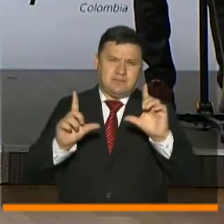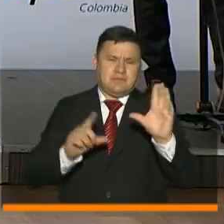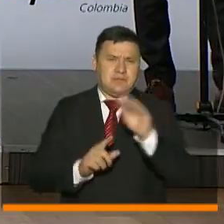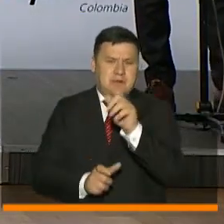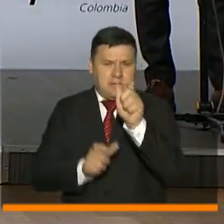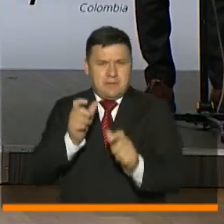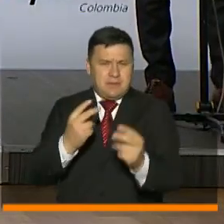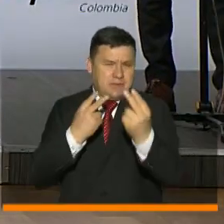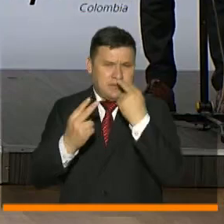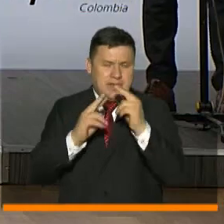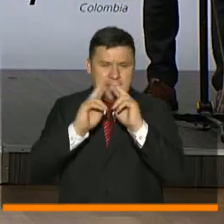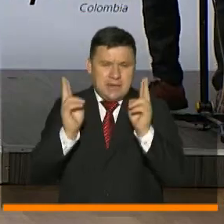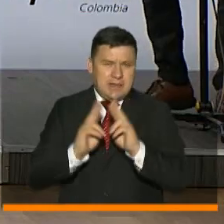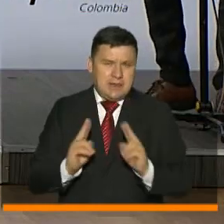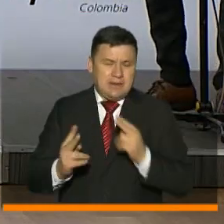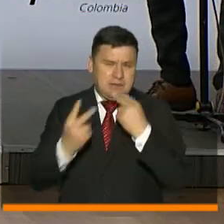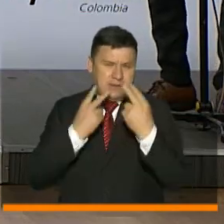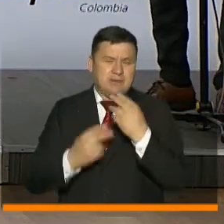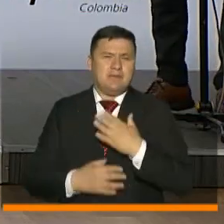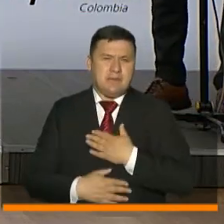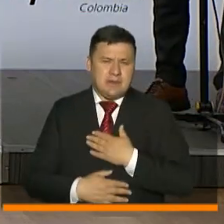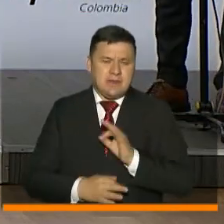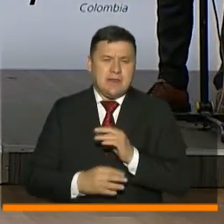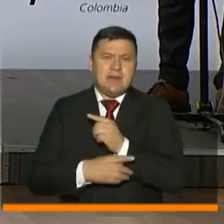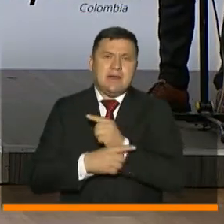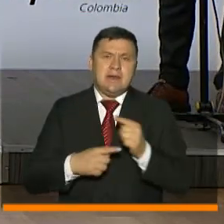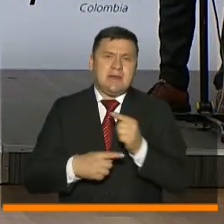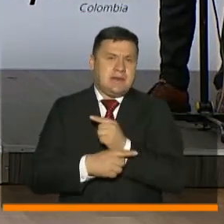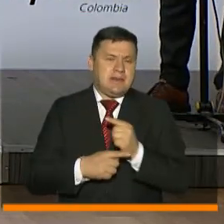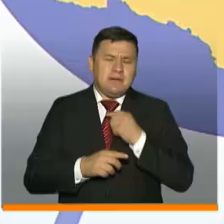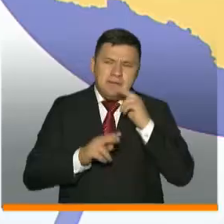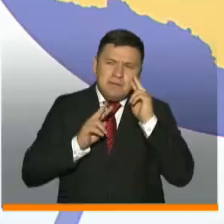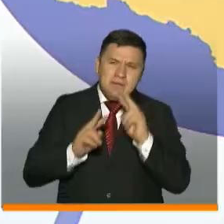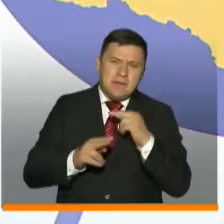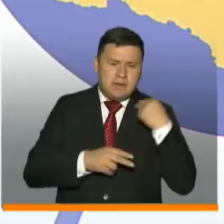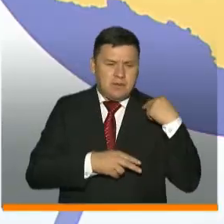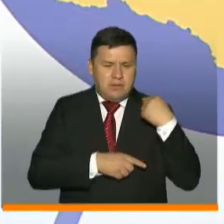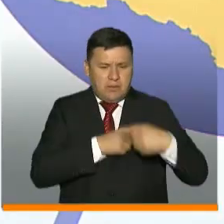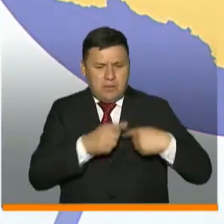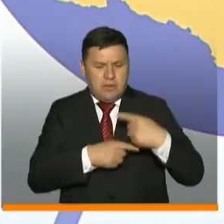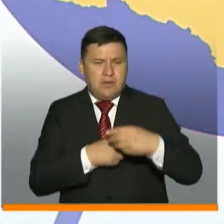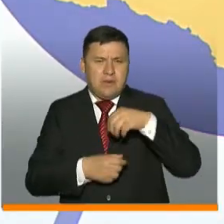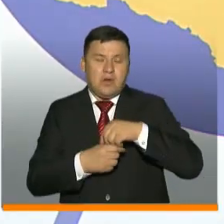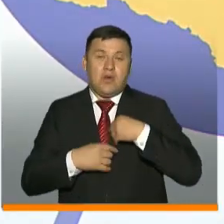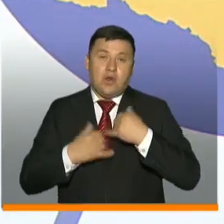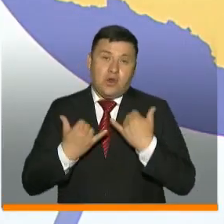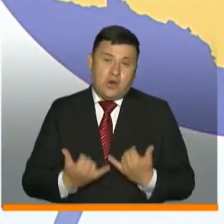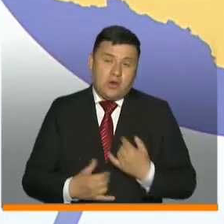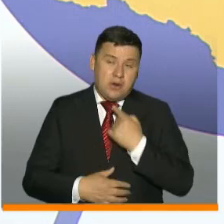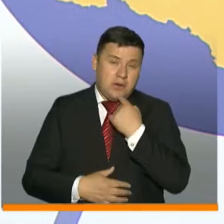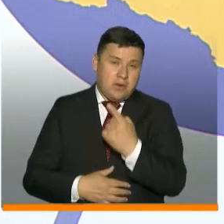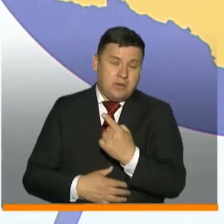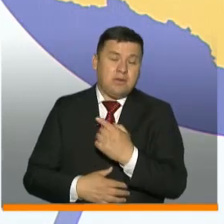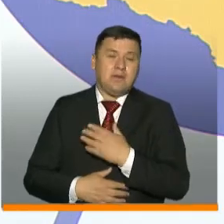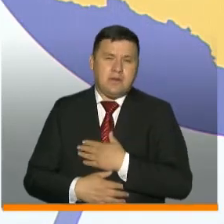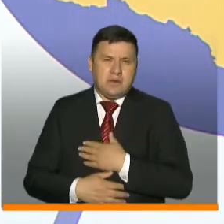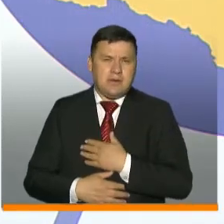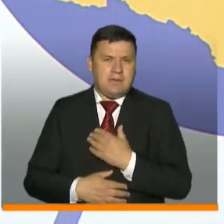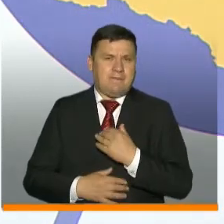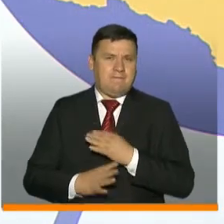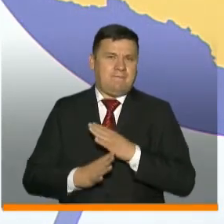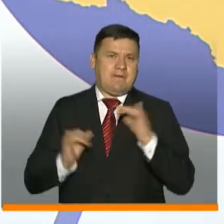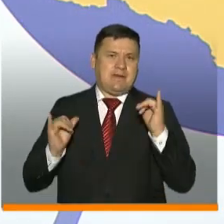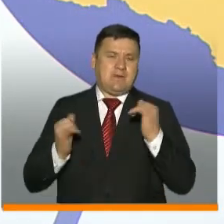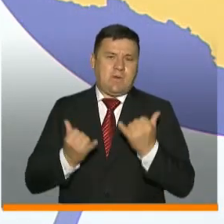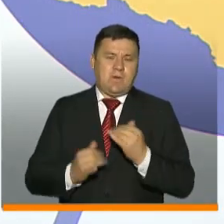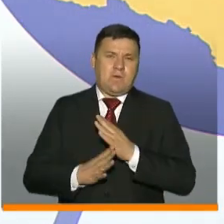personas que nos siguen por las redes sociales y que semanalmente están pendientes de la evolución. Y hoy, como lo decía Ignacio, es una felicidad muy